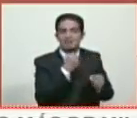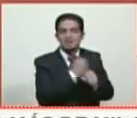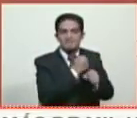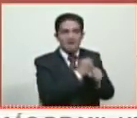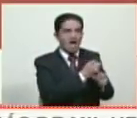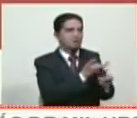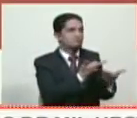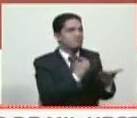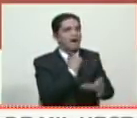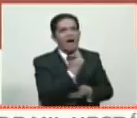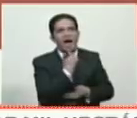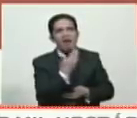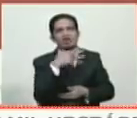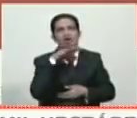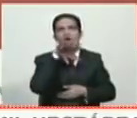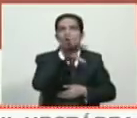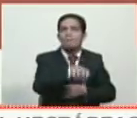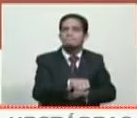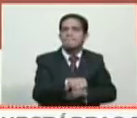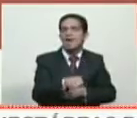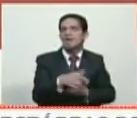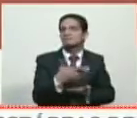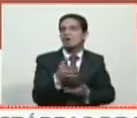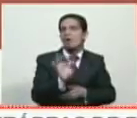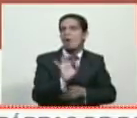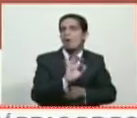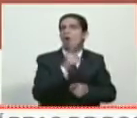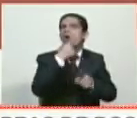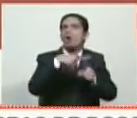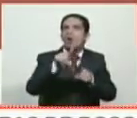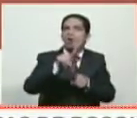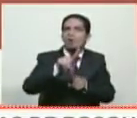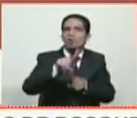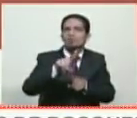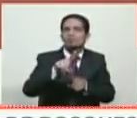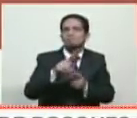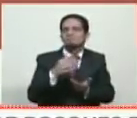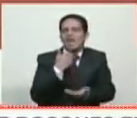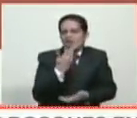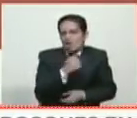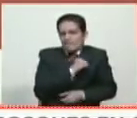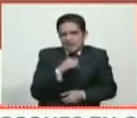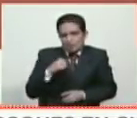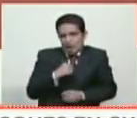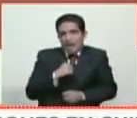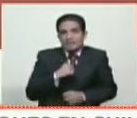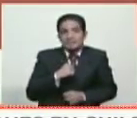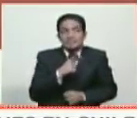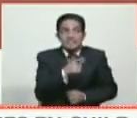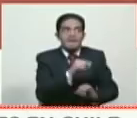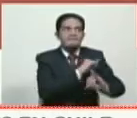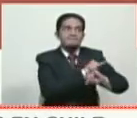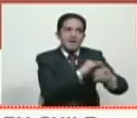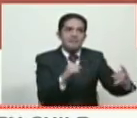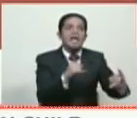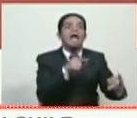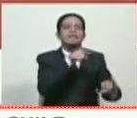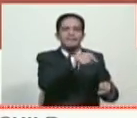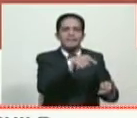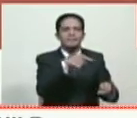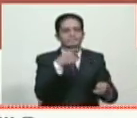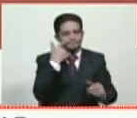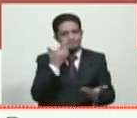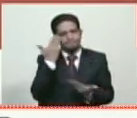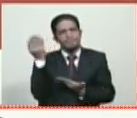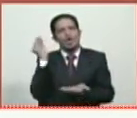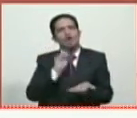comerciales o para comprar o para cualquier otra eventualidad personal que alguno tenga. Y esa es la foto de, ponla por favor,